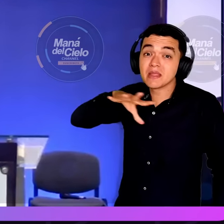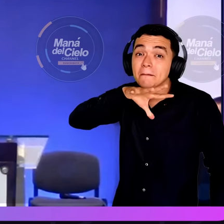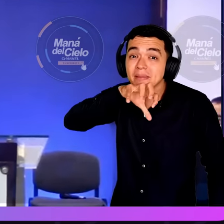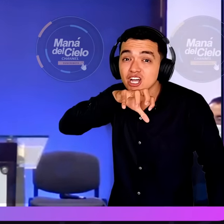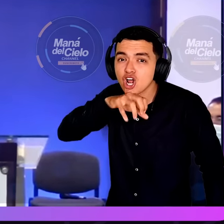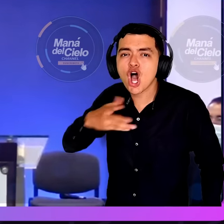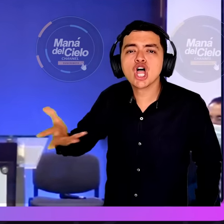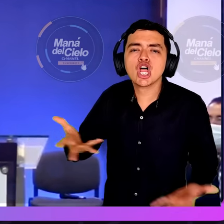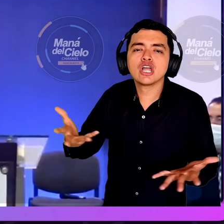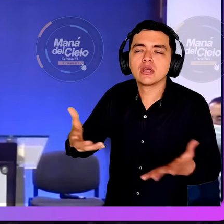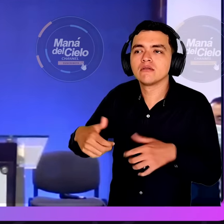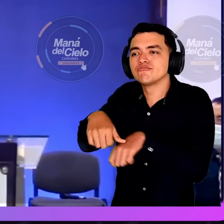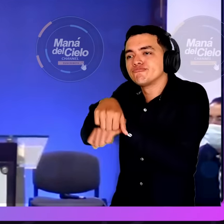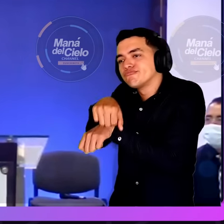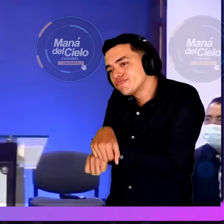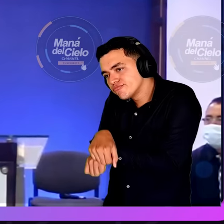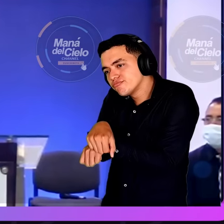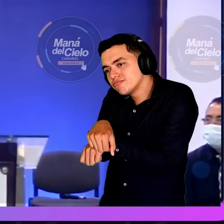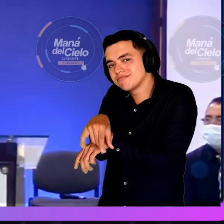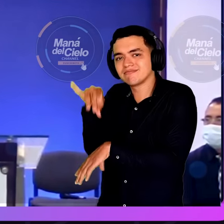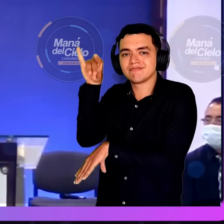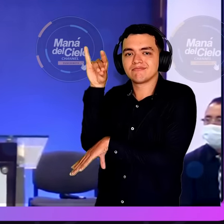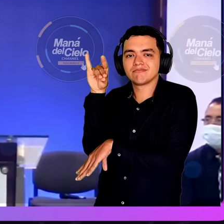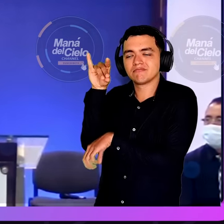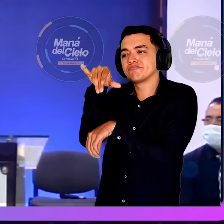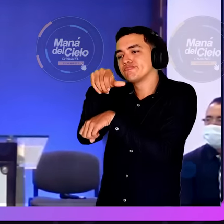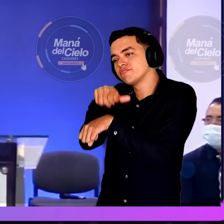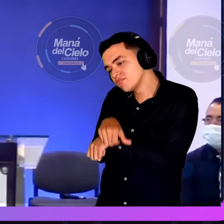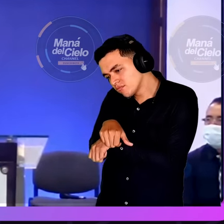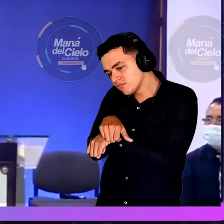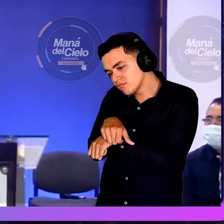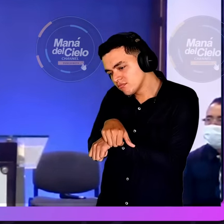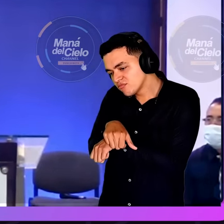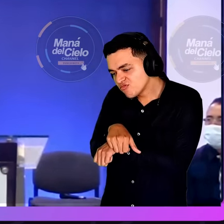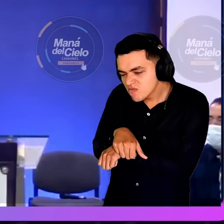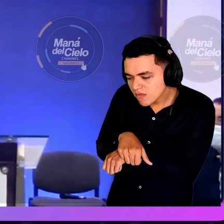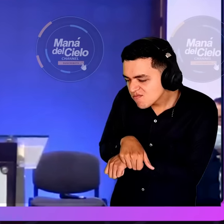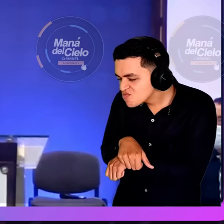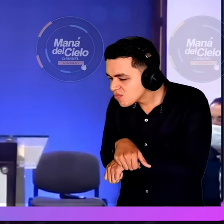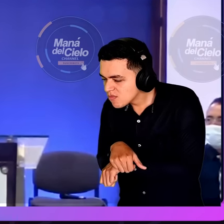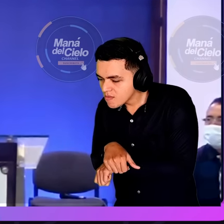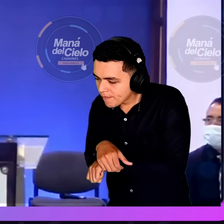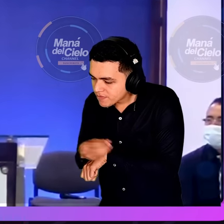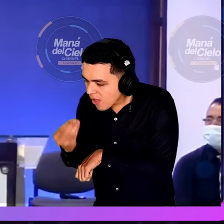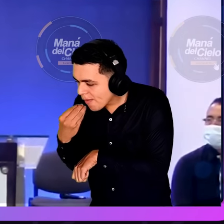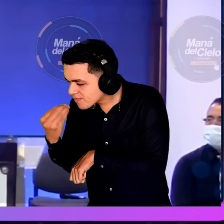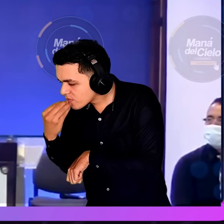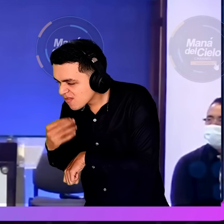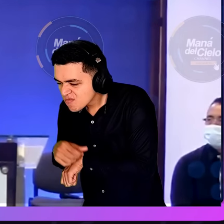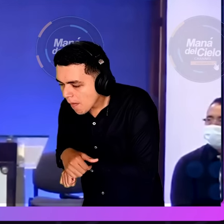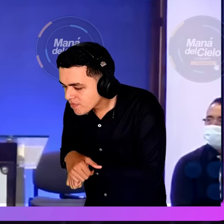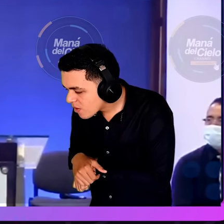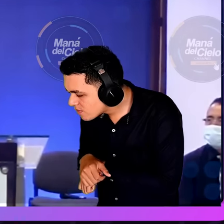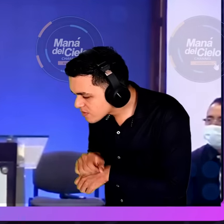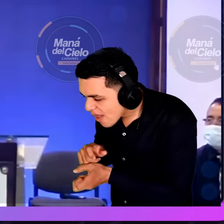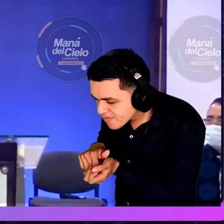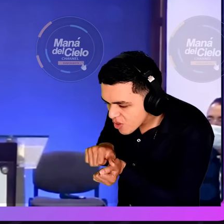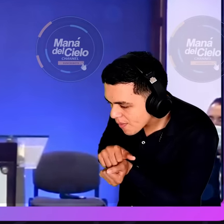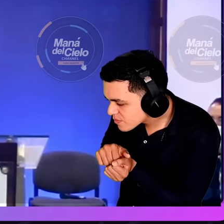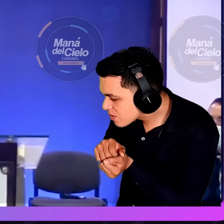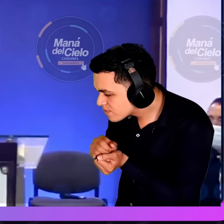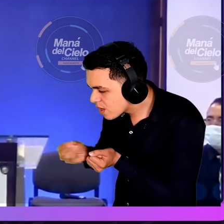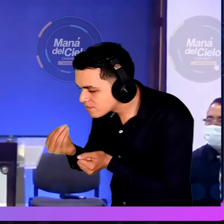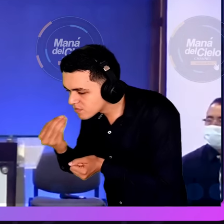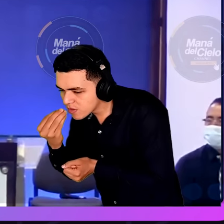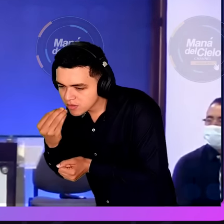perro nunca llega en ese tiempo a sentarse en la mesa. Nunca le ponían cubiertos, ni servilleta, venga el perro aquí. No, el perro echado,